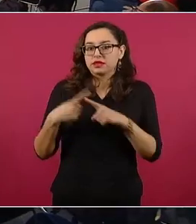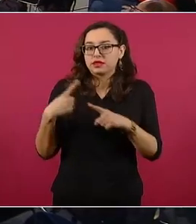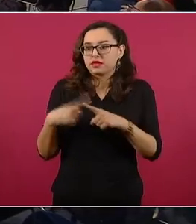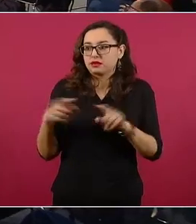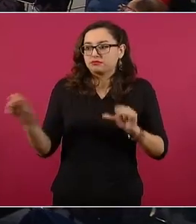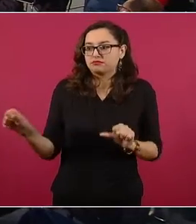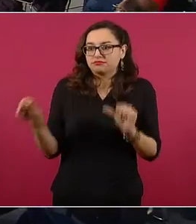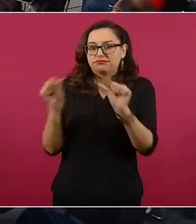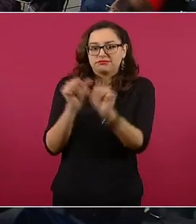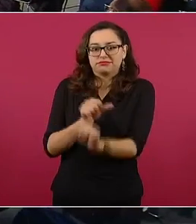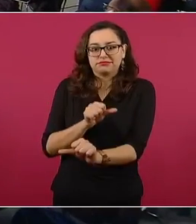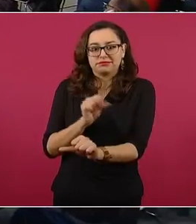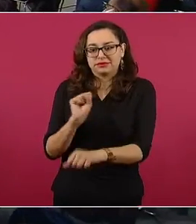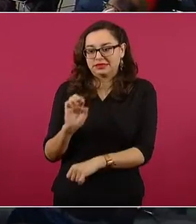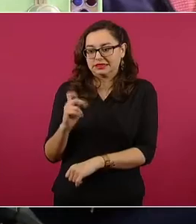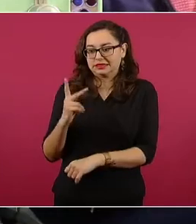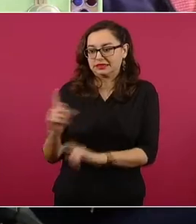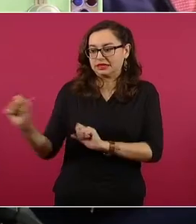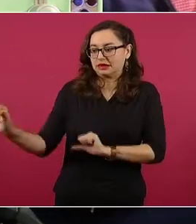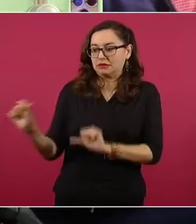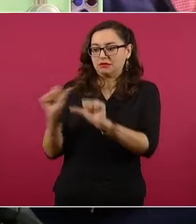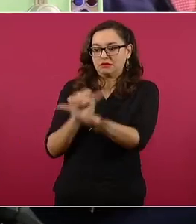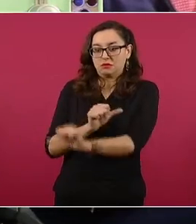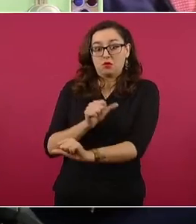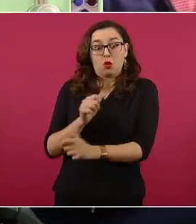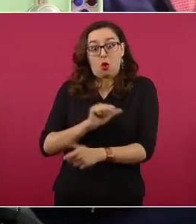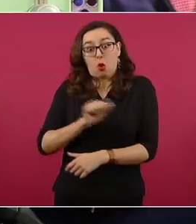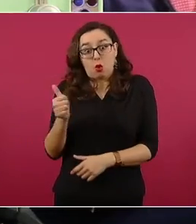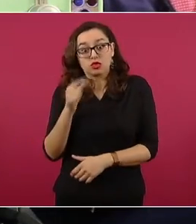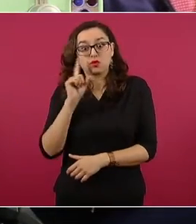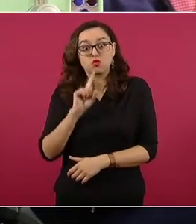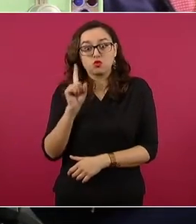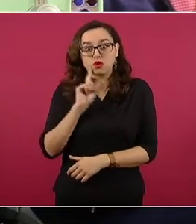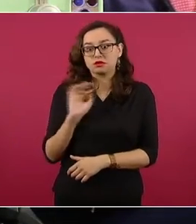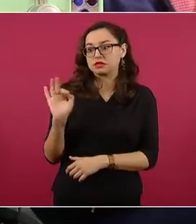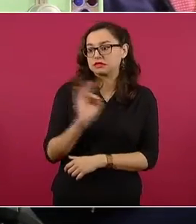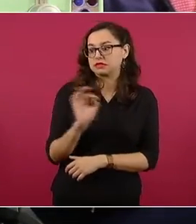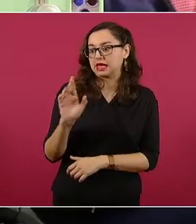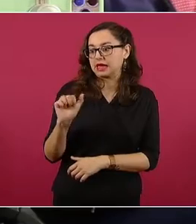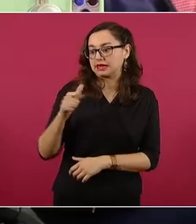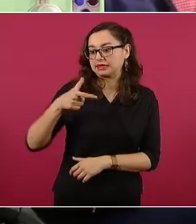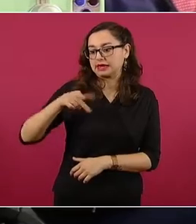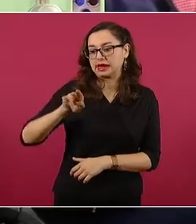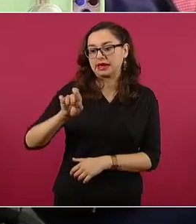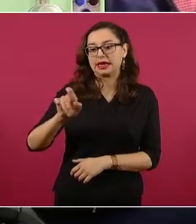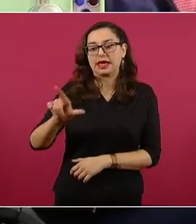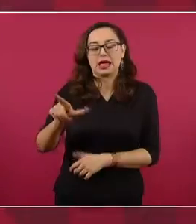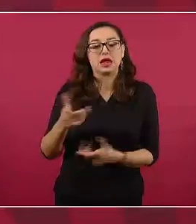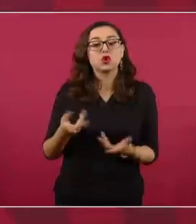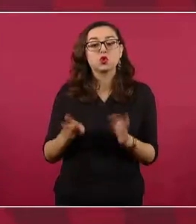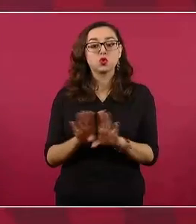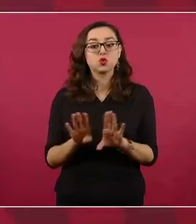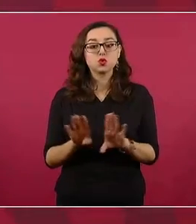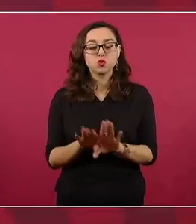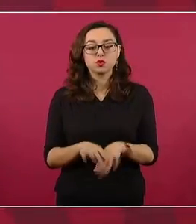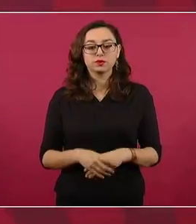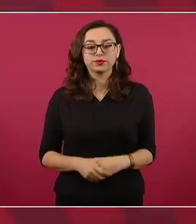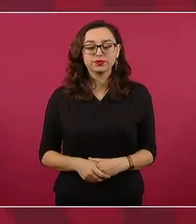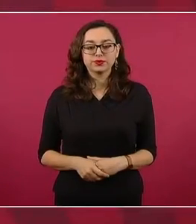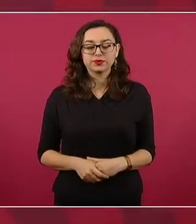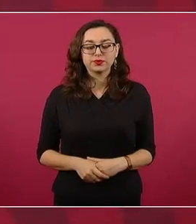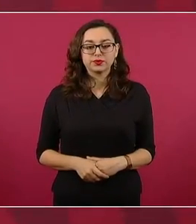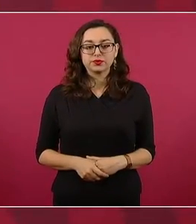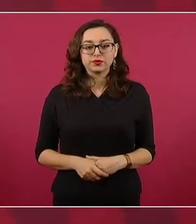lugar? Raquel Sosa, o qué mujer podría, por ejemplo, en este caso, sustituirla en la CEP. Bueno,